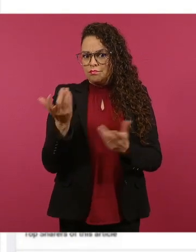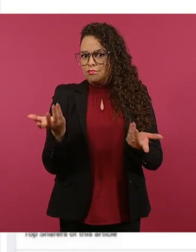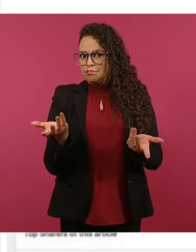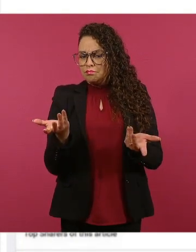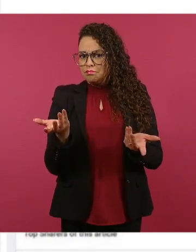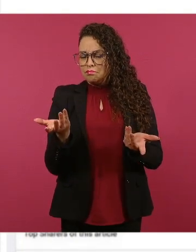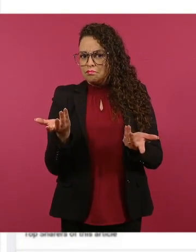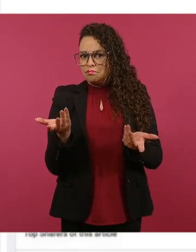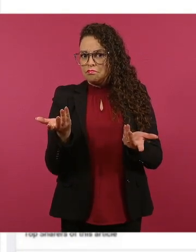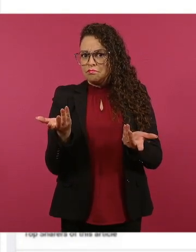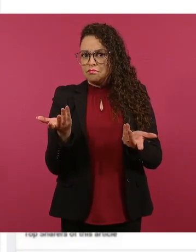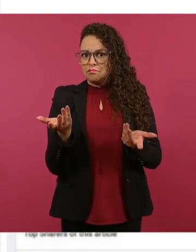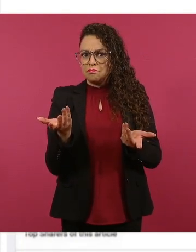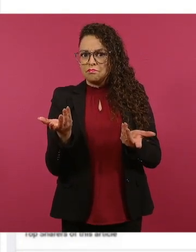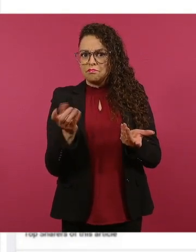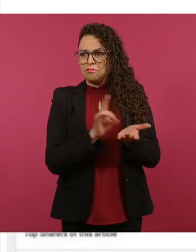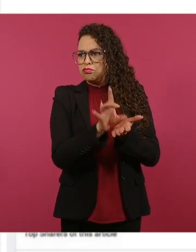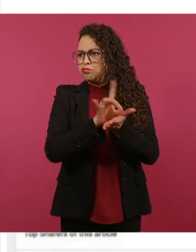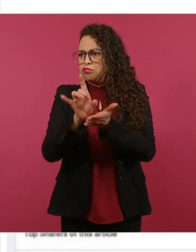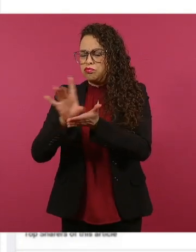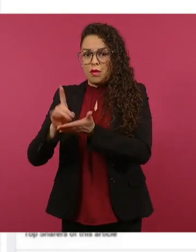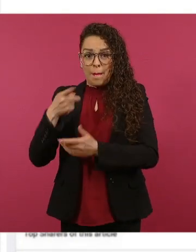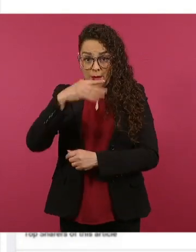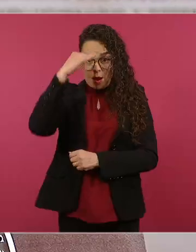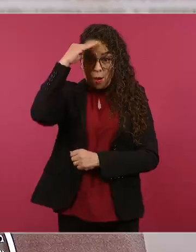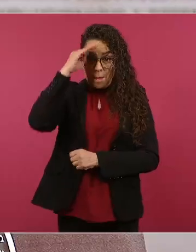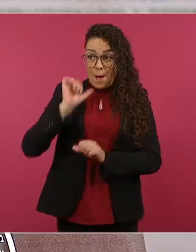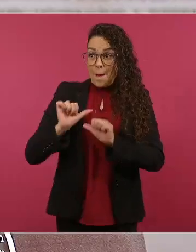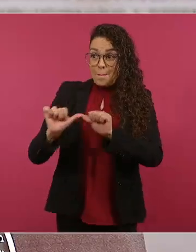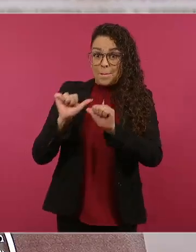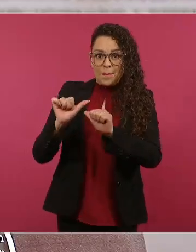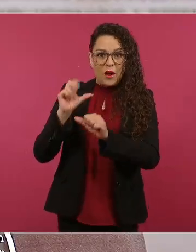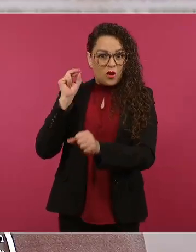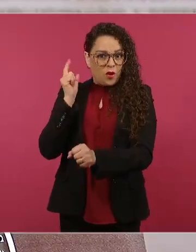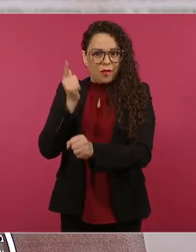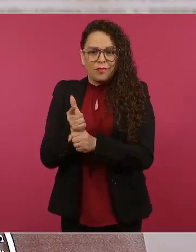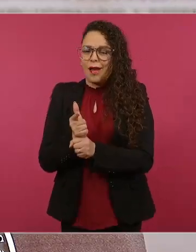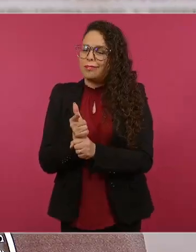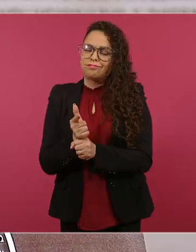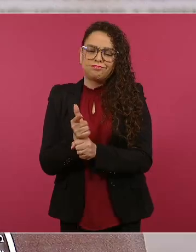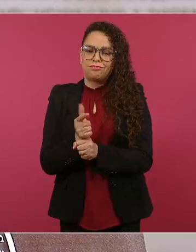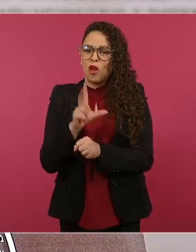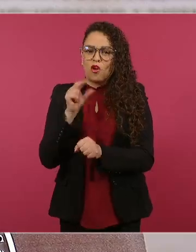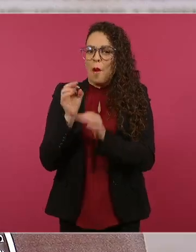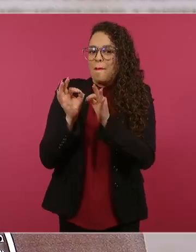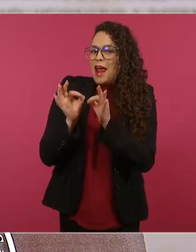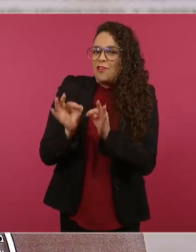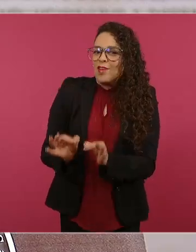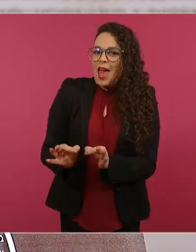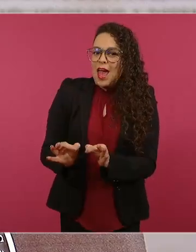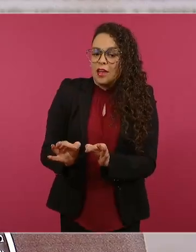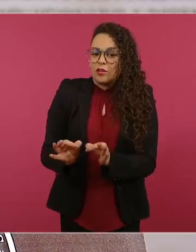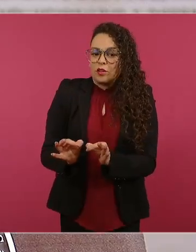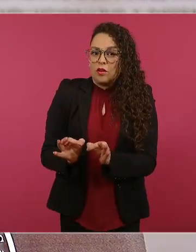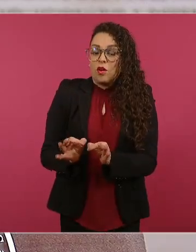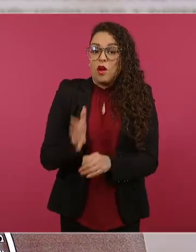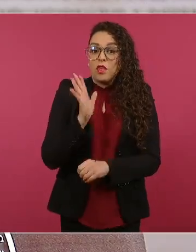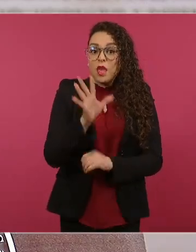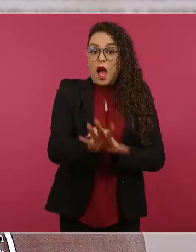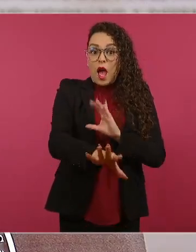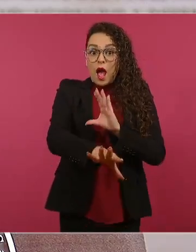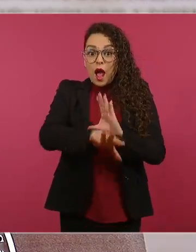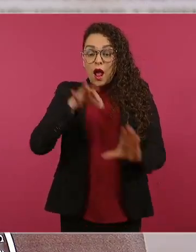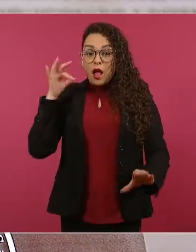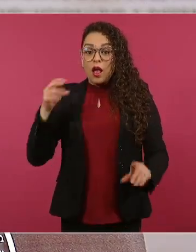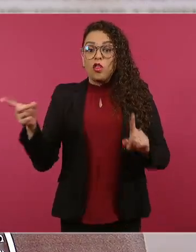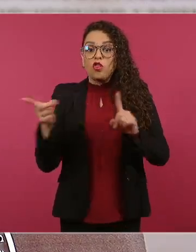perfecto. Encontró una prueba incontrovertible de que se trata de robots que lanzan muchos